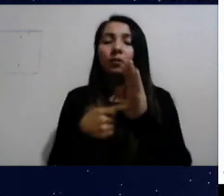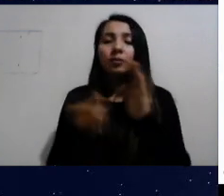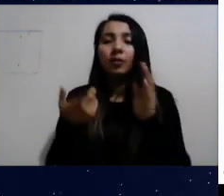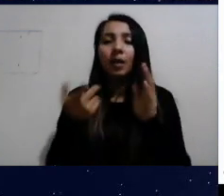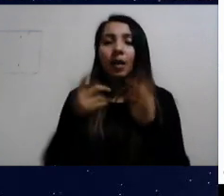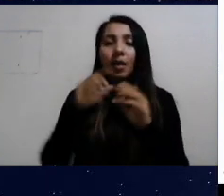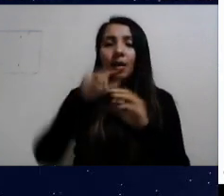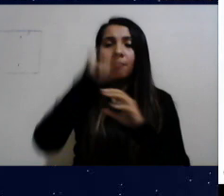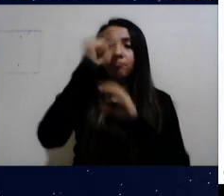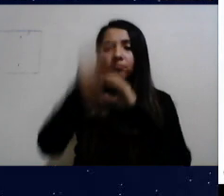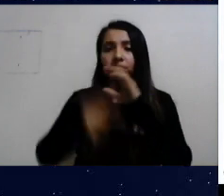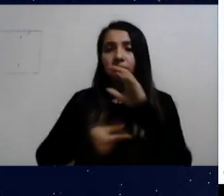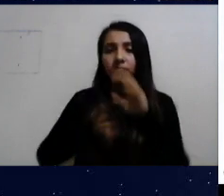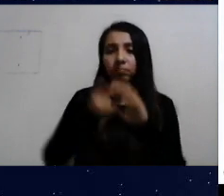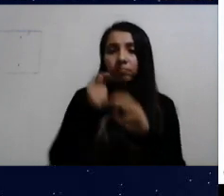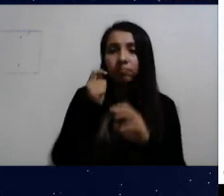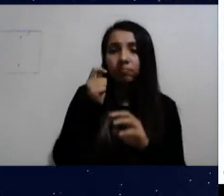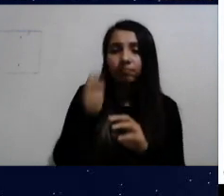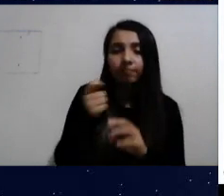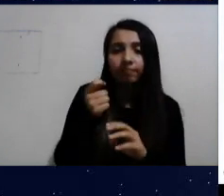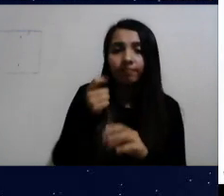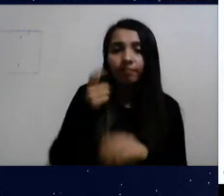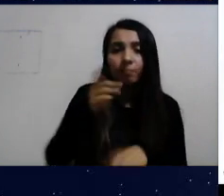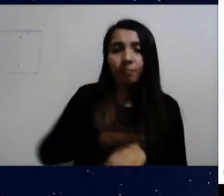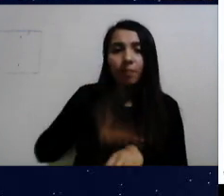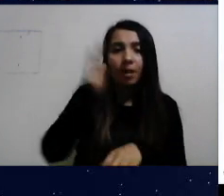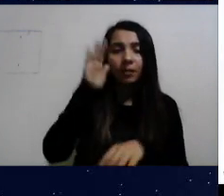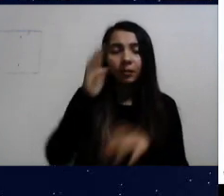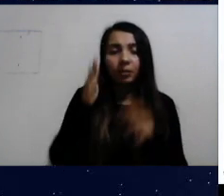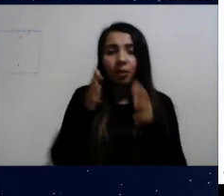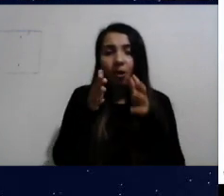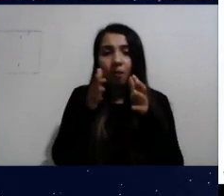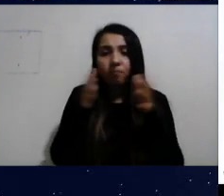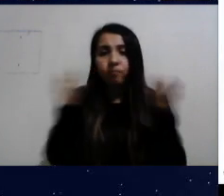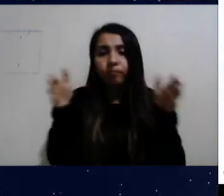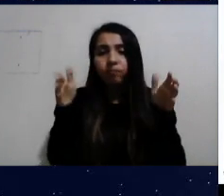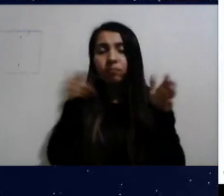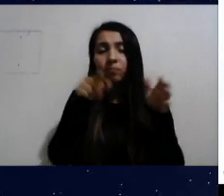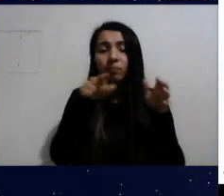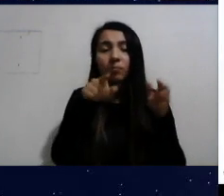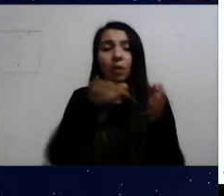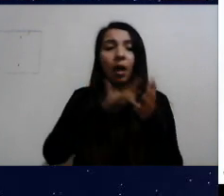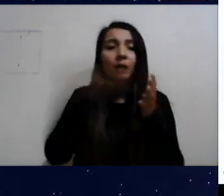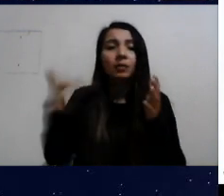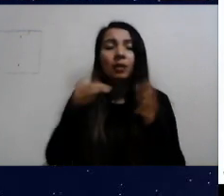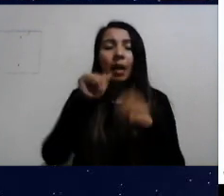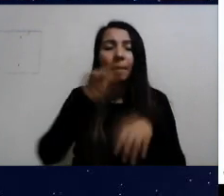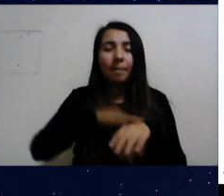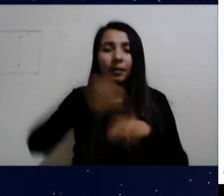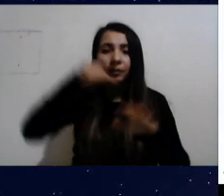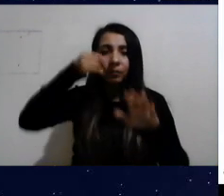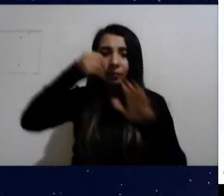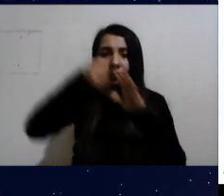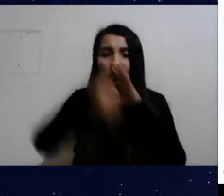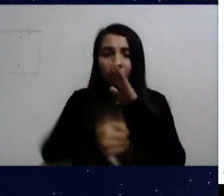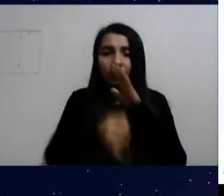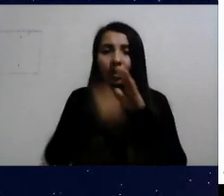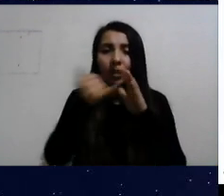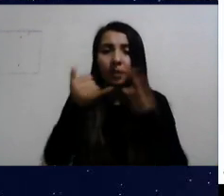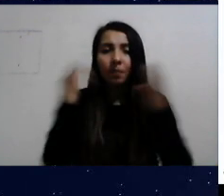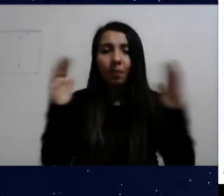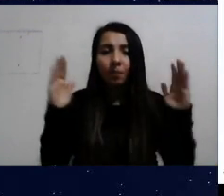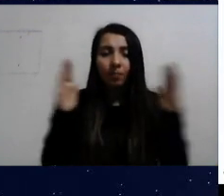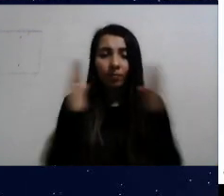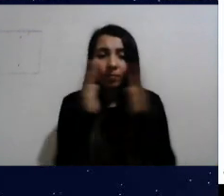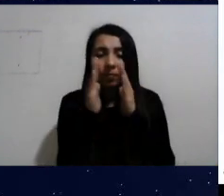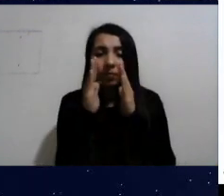la parte más ancha está producida por las capas más profundas de la atmósfera y la parte más estrecha por las que están en